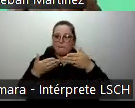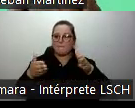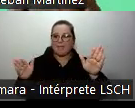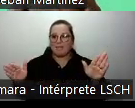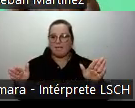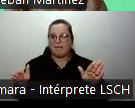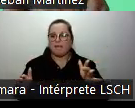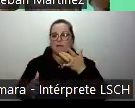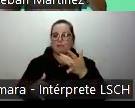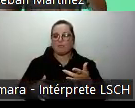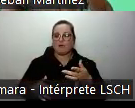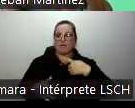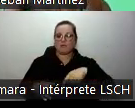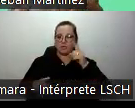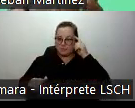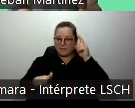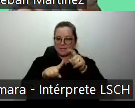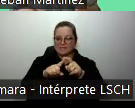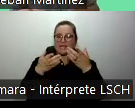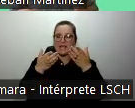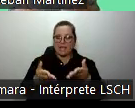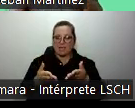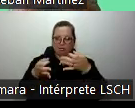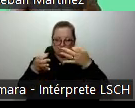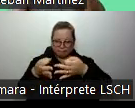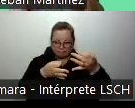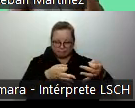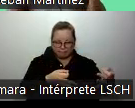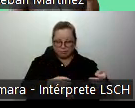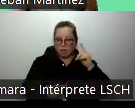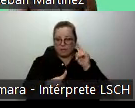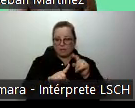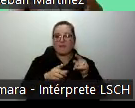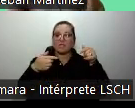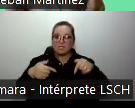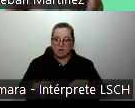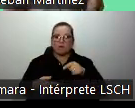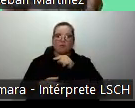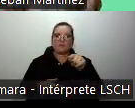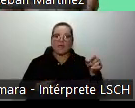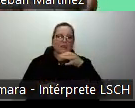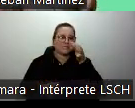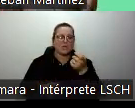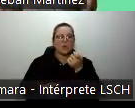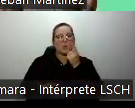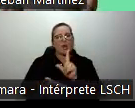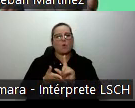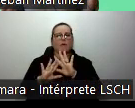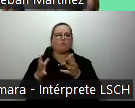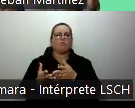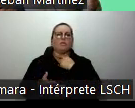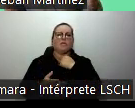es mucho más fácil para ti pensar en esto de manera más concreta que un objetivo Así que empiecen desde ahora ya a decir cuáles es ese lugar del mundo que yo quiero